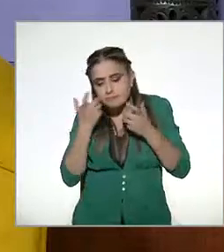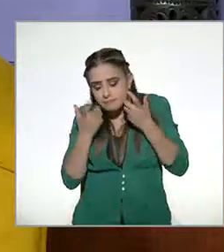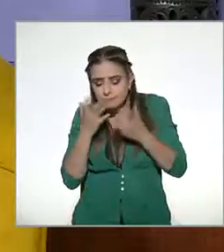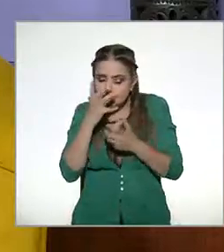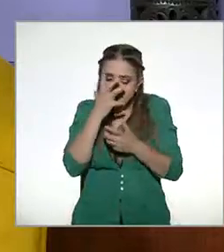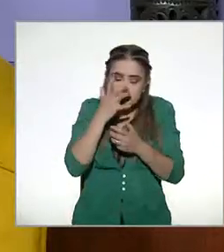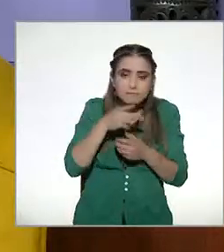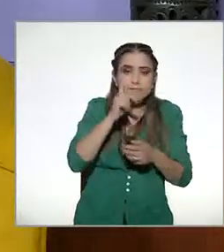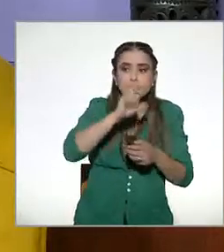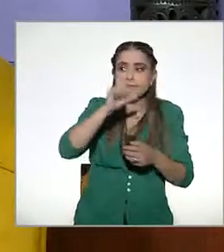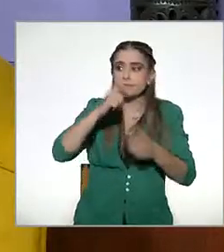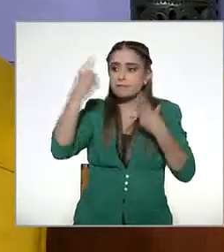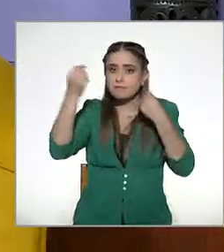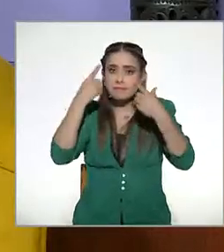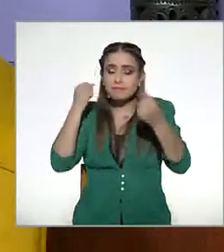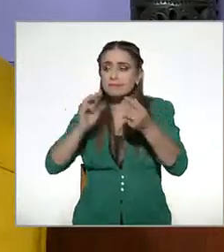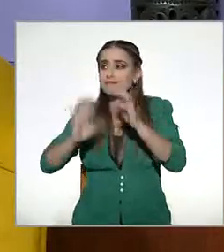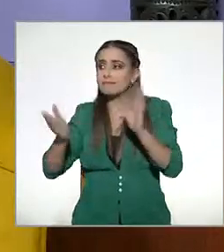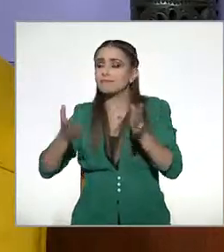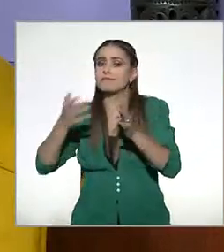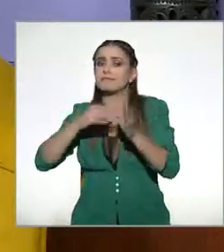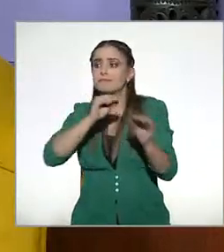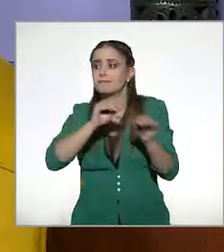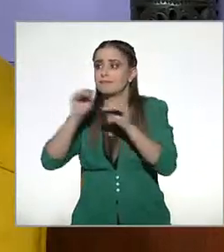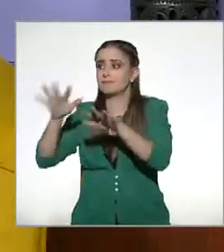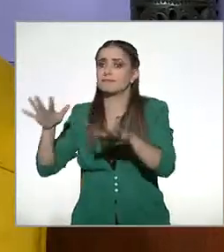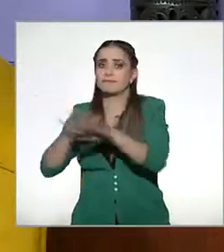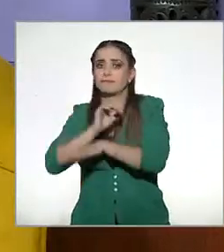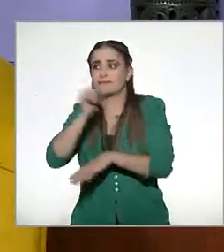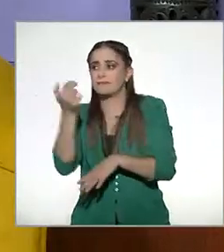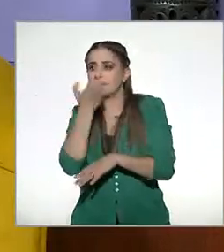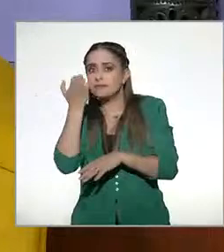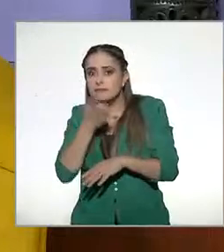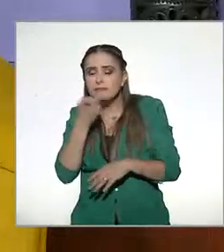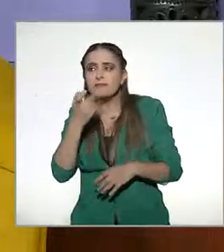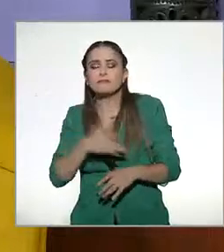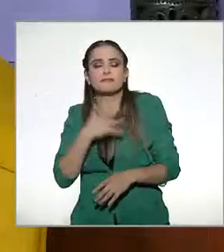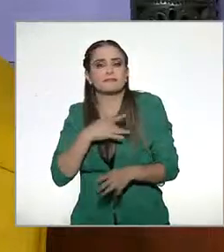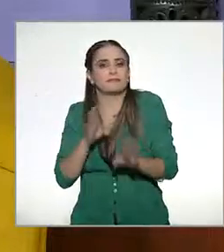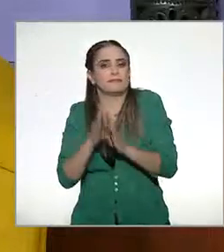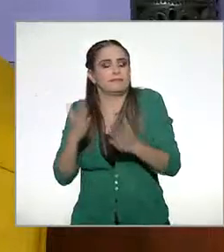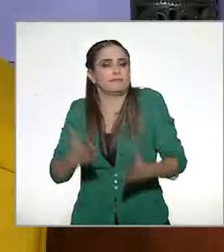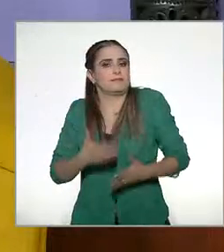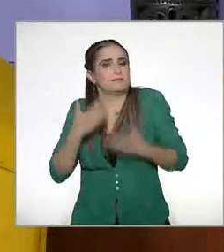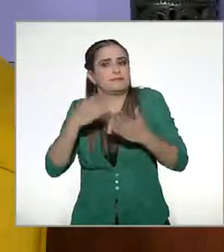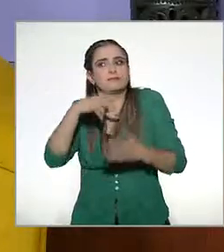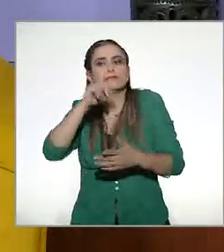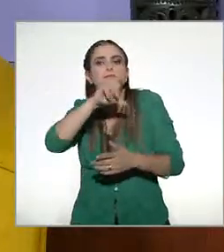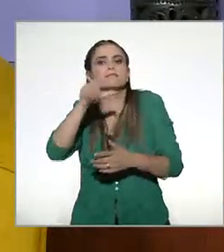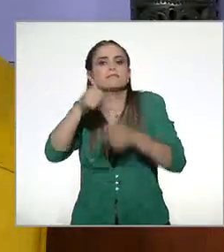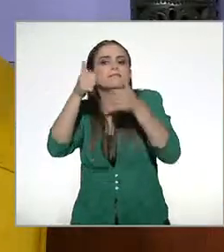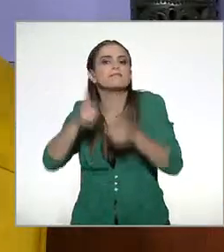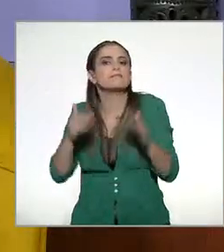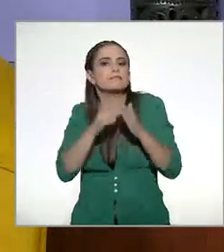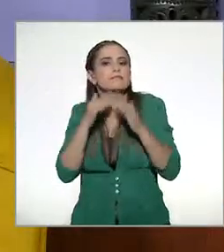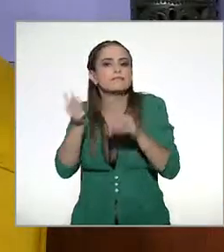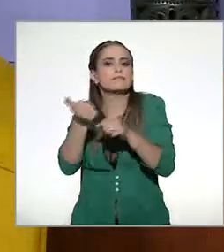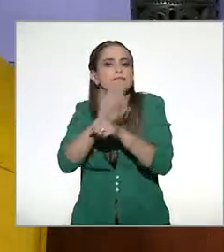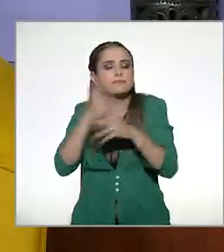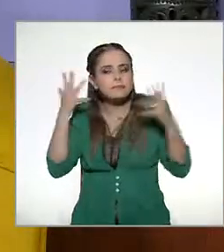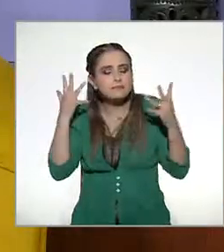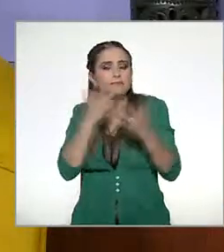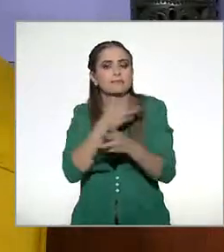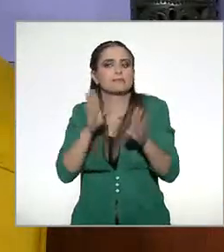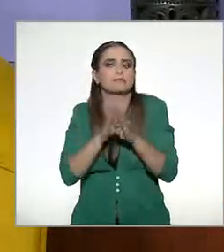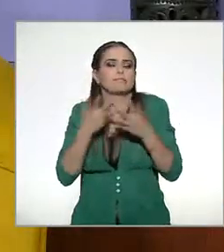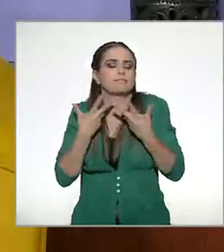porque son escritores actores representan y de alguna manera a veces ese ensimismamiento que le podemos llamar se puede como